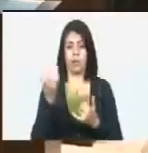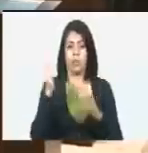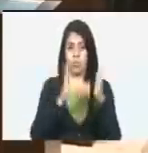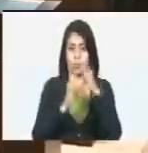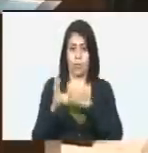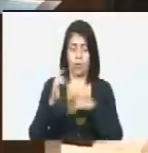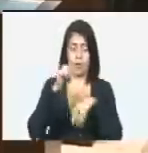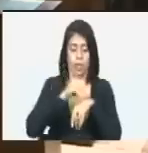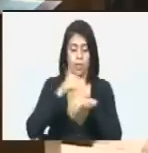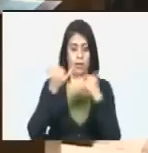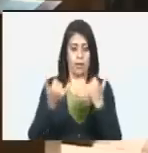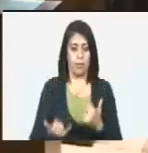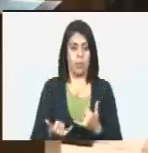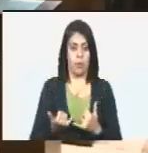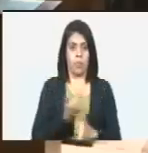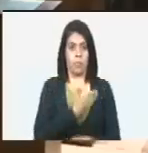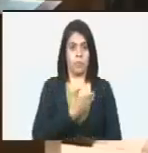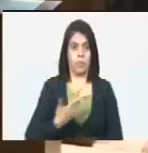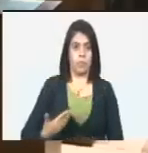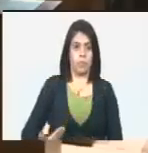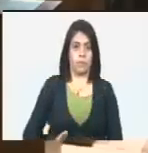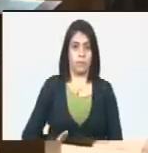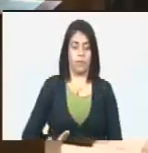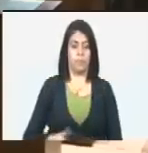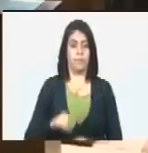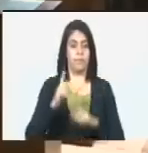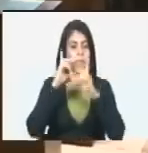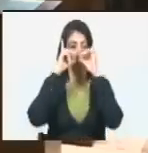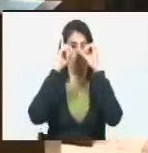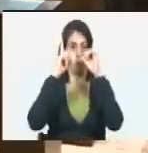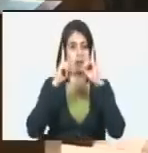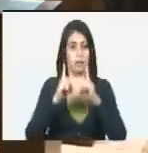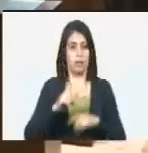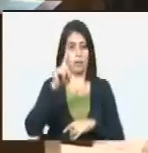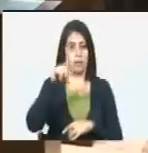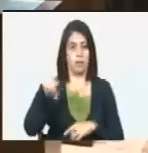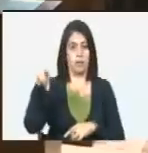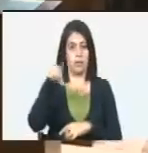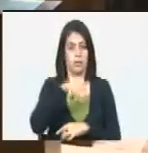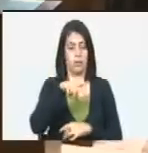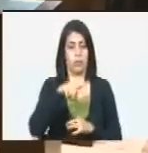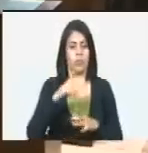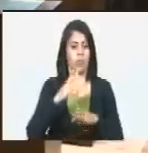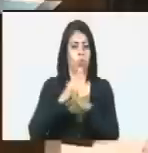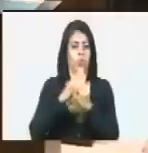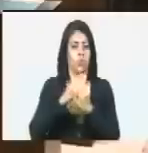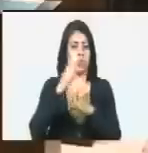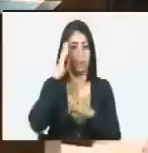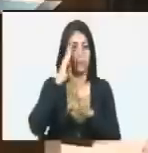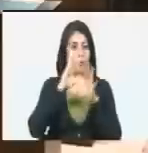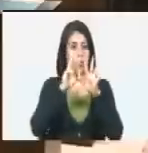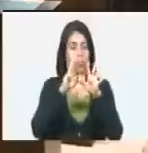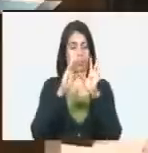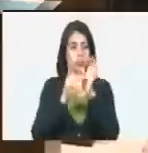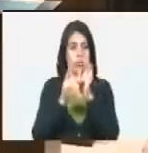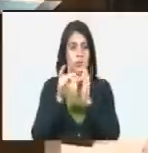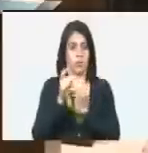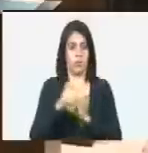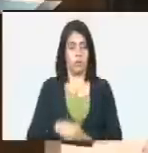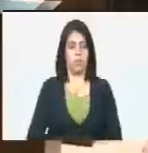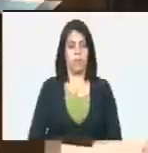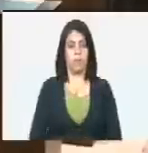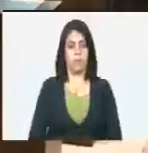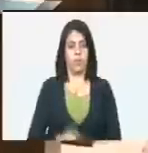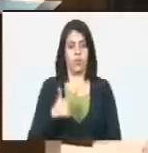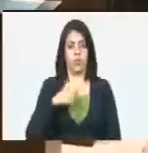momento. El presidente decidirá si vamos a la contramemoria el 8 de abril. Yo no puedo dejar